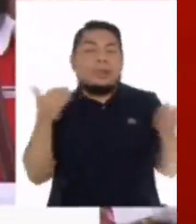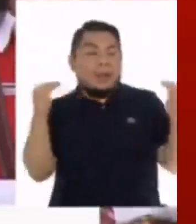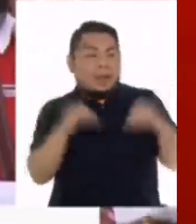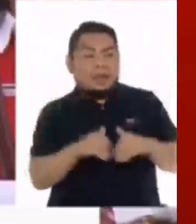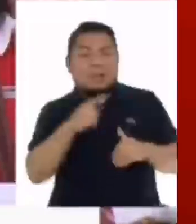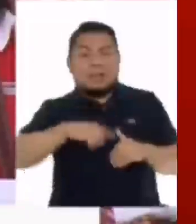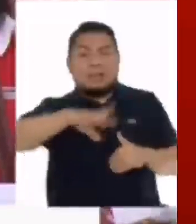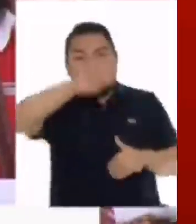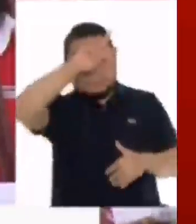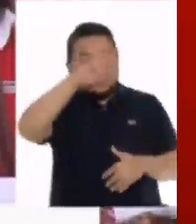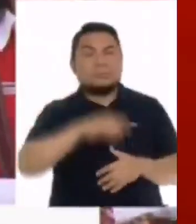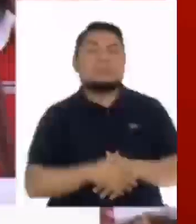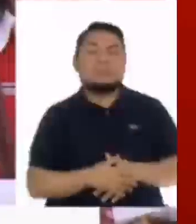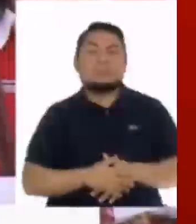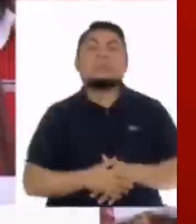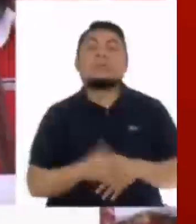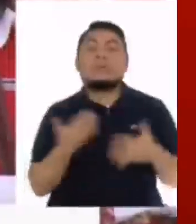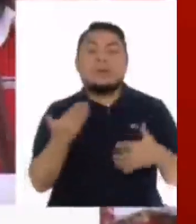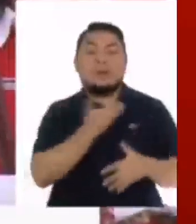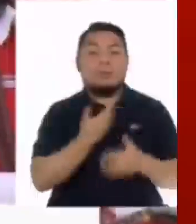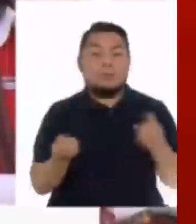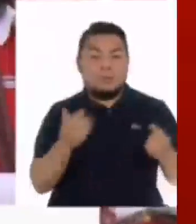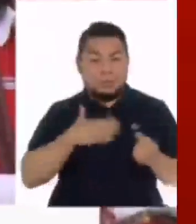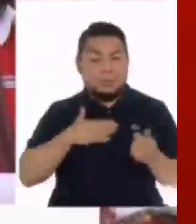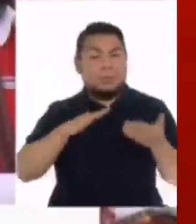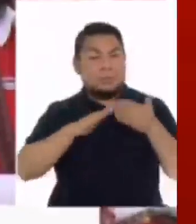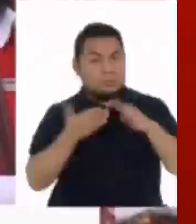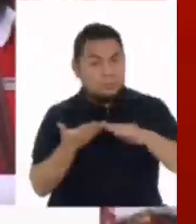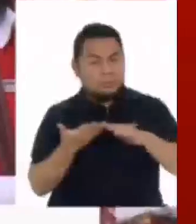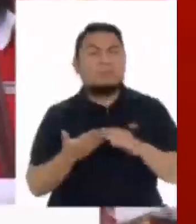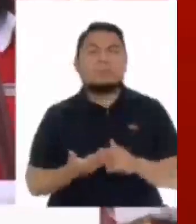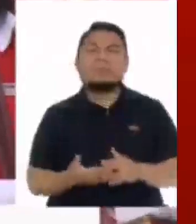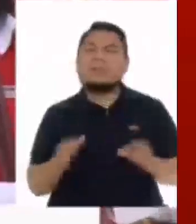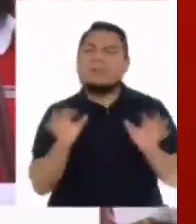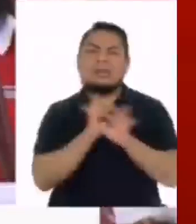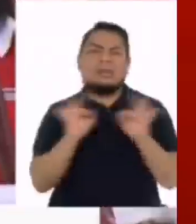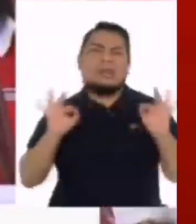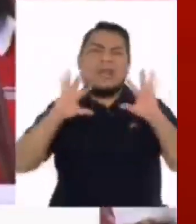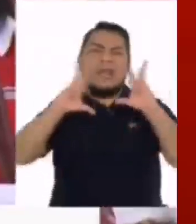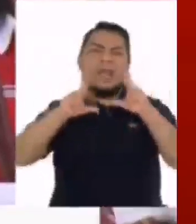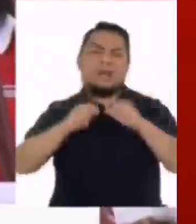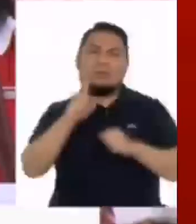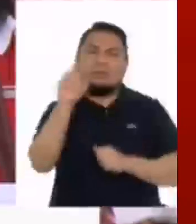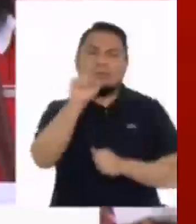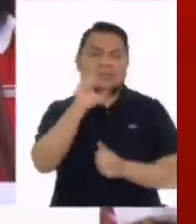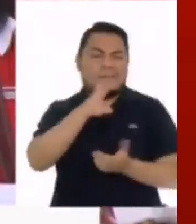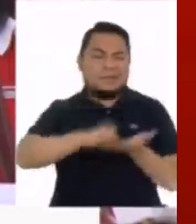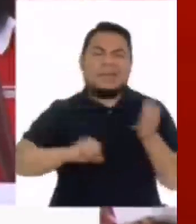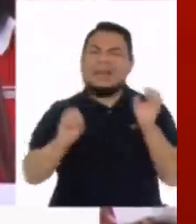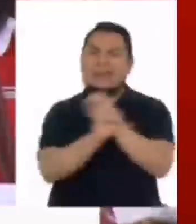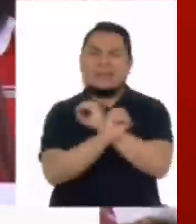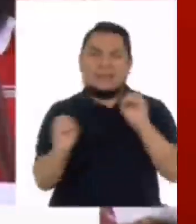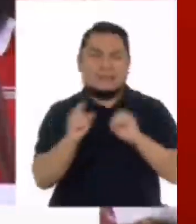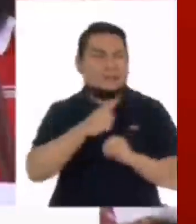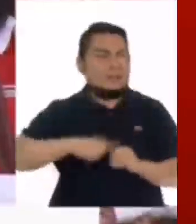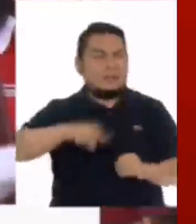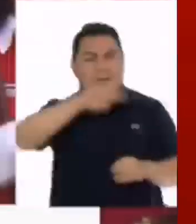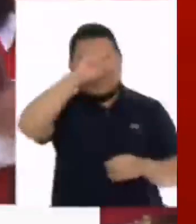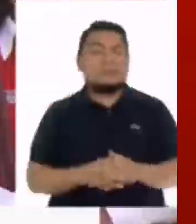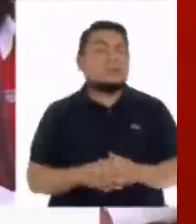patria, y en un gobierno del pueblo nadie se roba un sol a nuestro